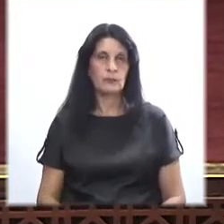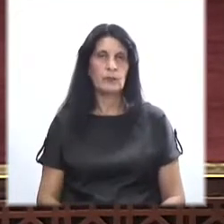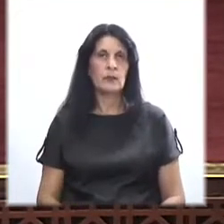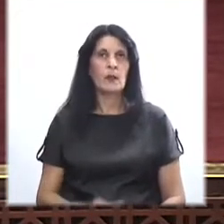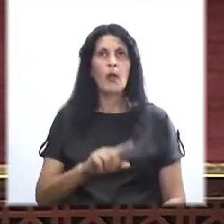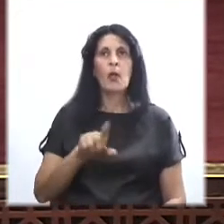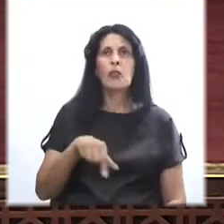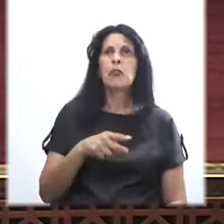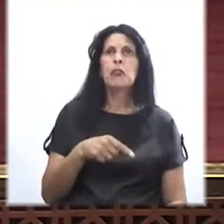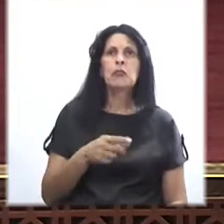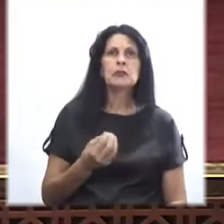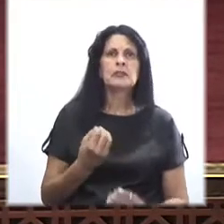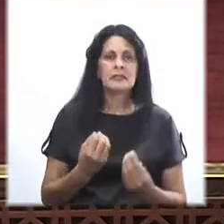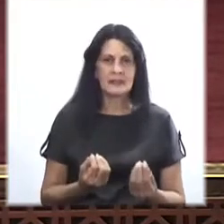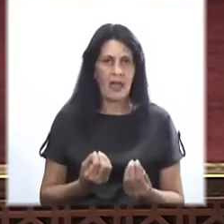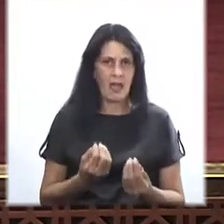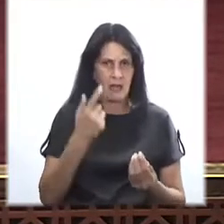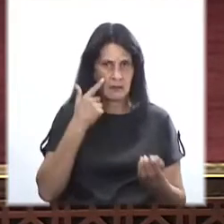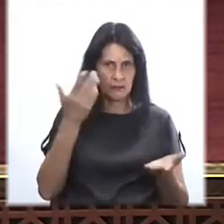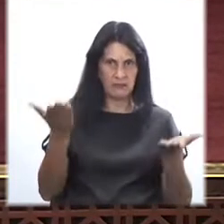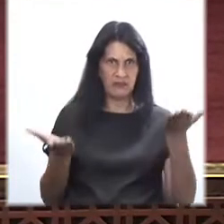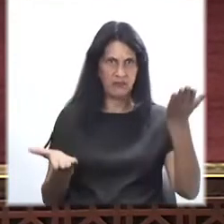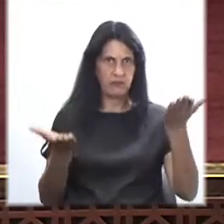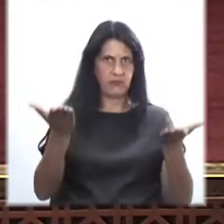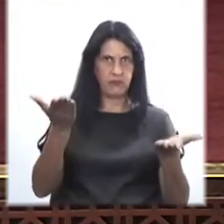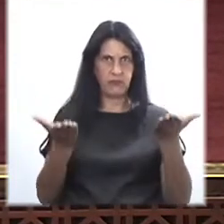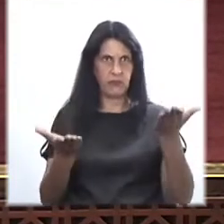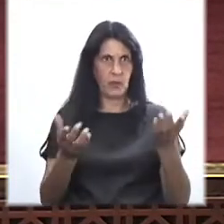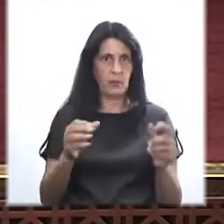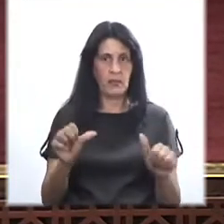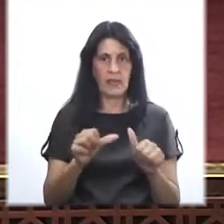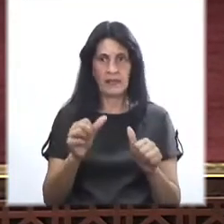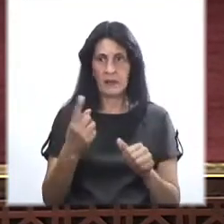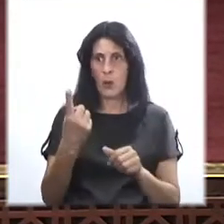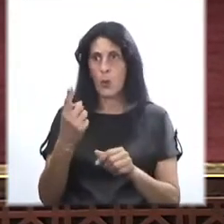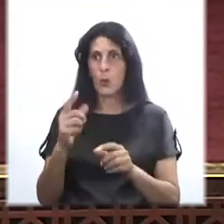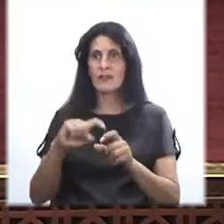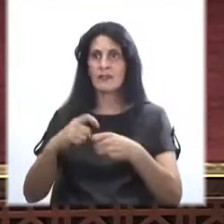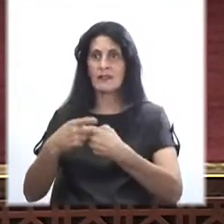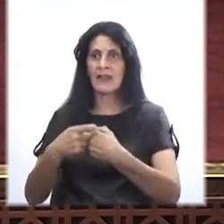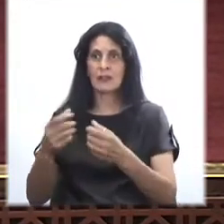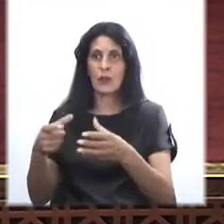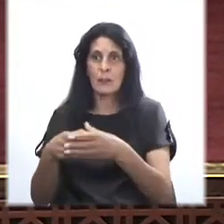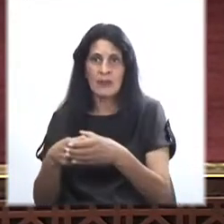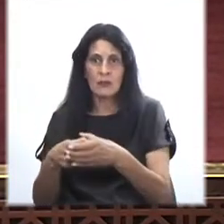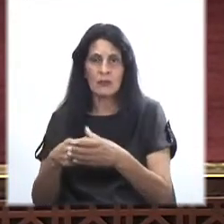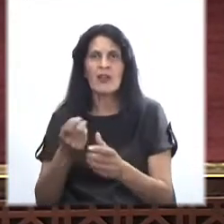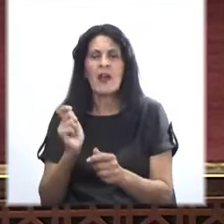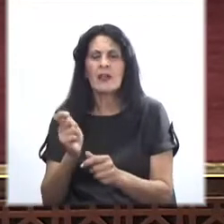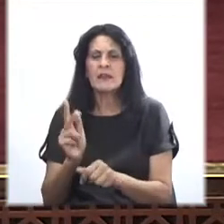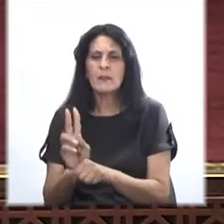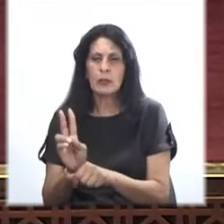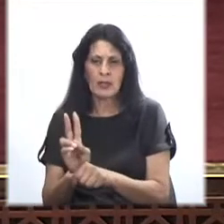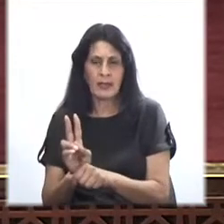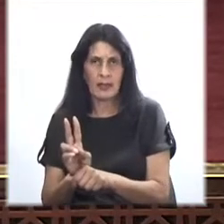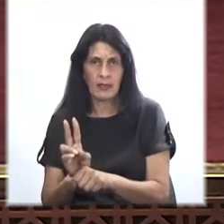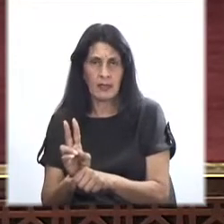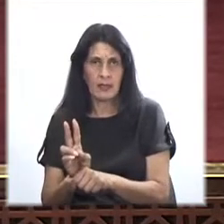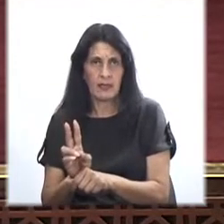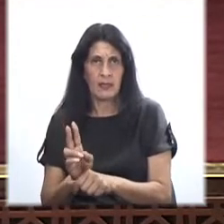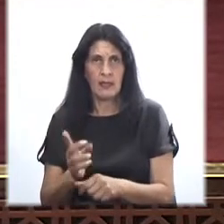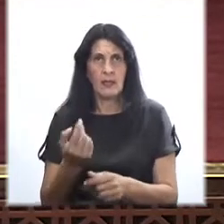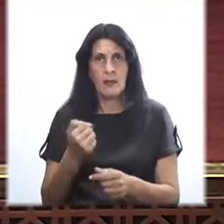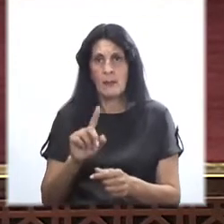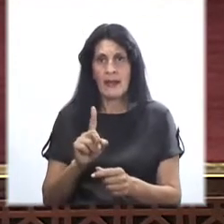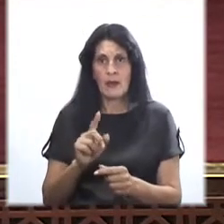¿Dónde está el quiebre de balanza en hacer eso con una minoría? ¿A quién protegemos por no querer sacar